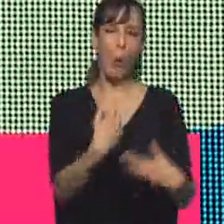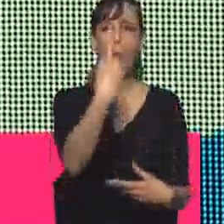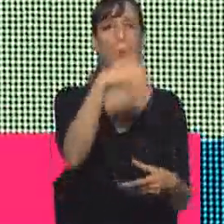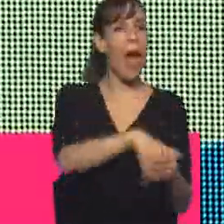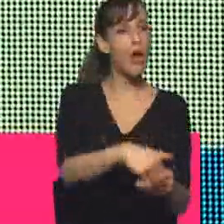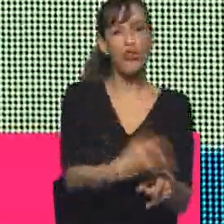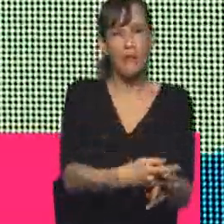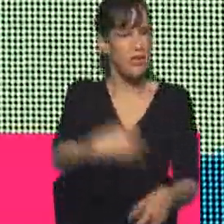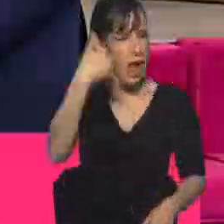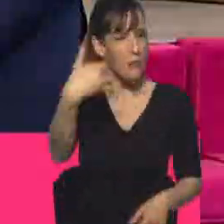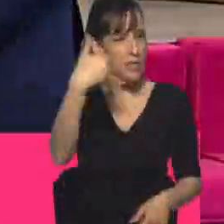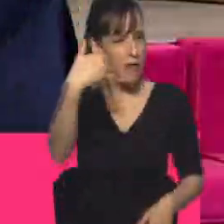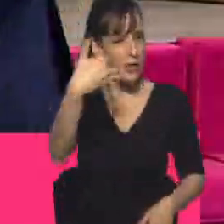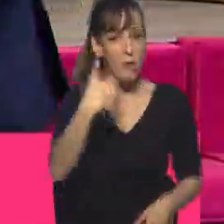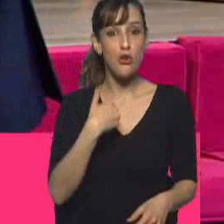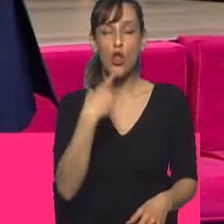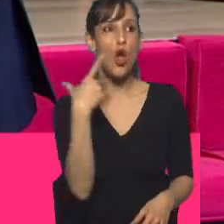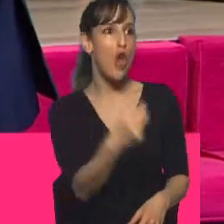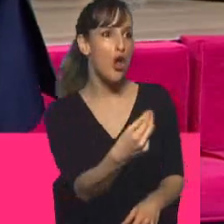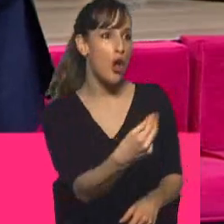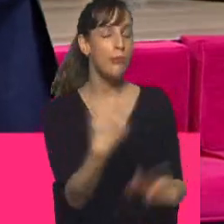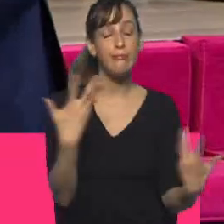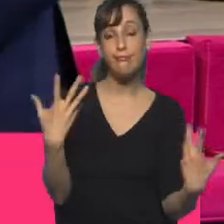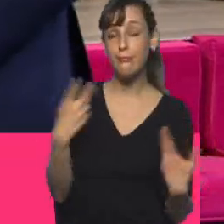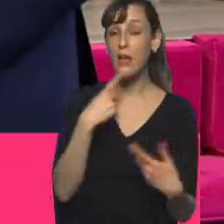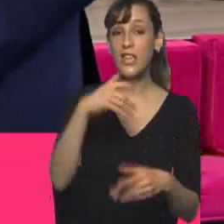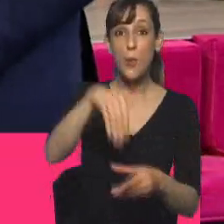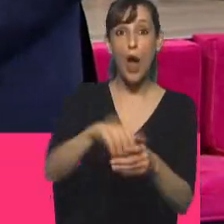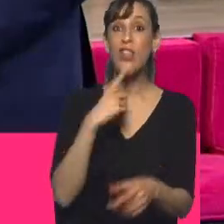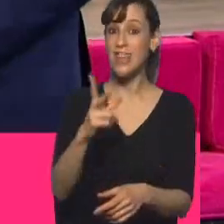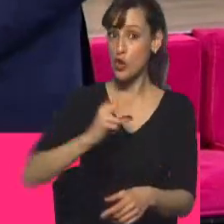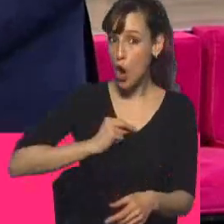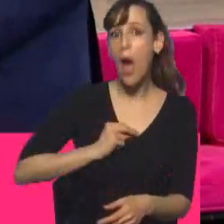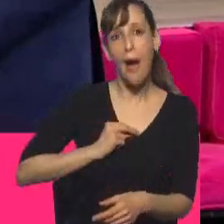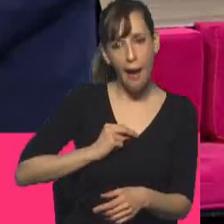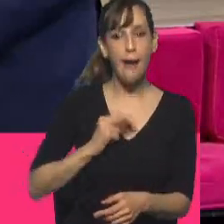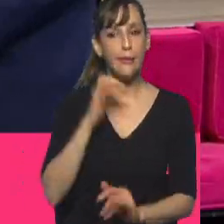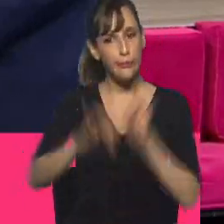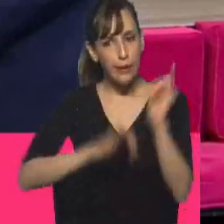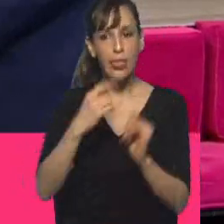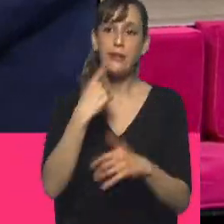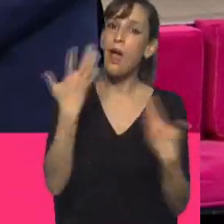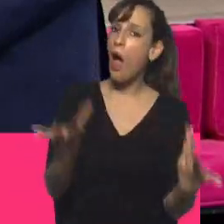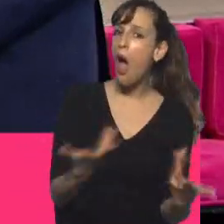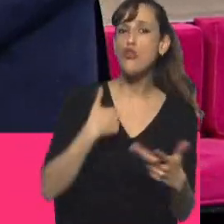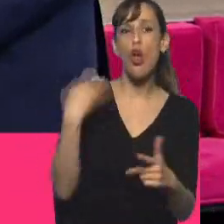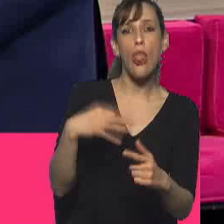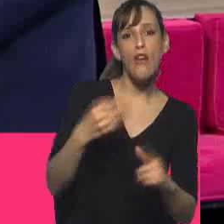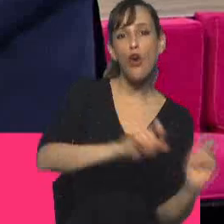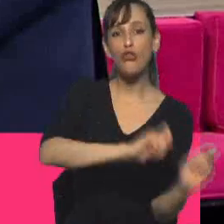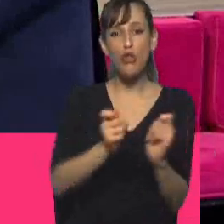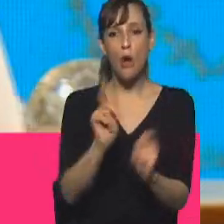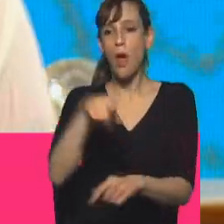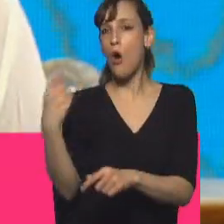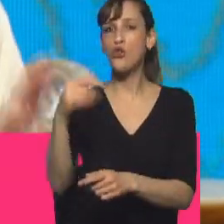los rechazo. Pero me gusta porque Goro te trae también los tips, las tácticas para negociar, sí, ¿viste? Cómo encarar